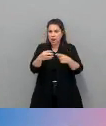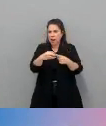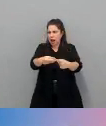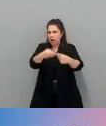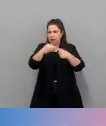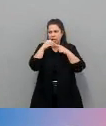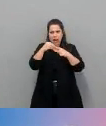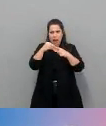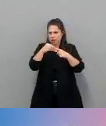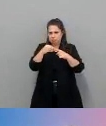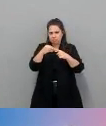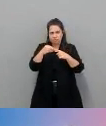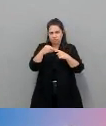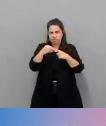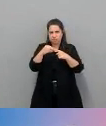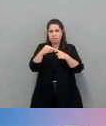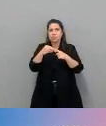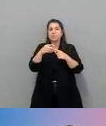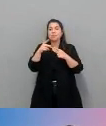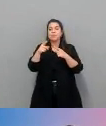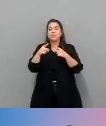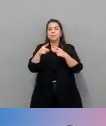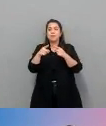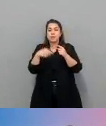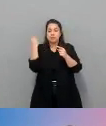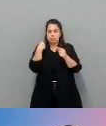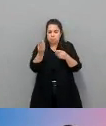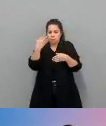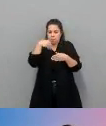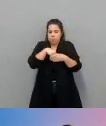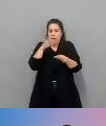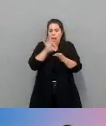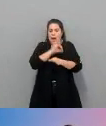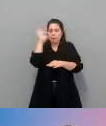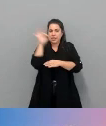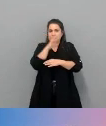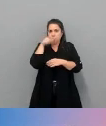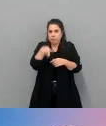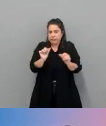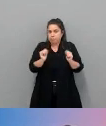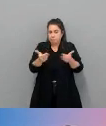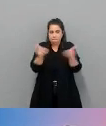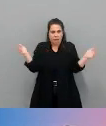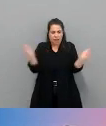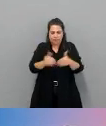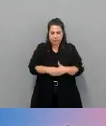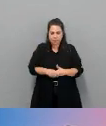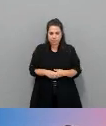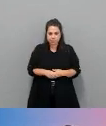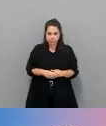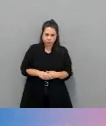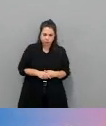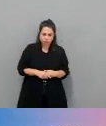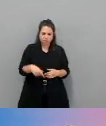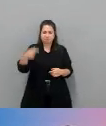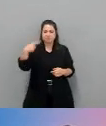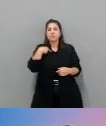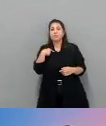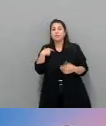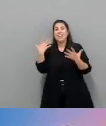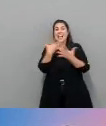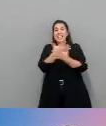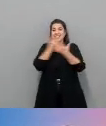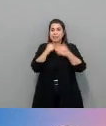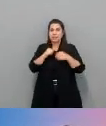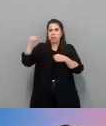trabajo que se desarrolla en Amencer, porque es el inicio de todo. Yo llevo 16 años en